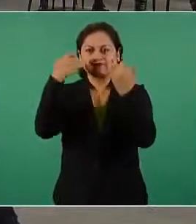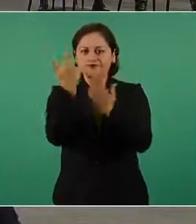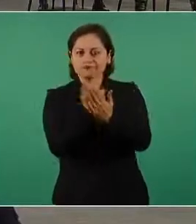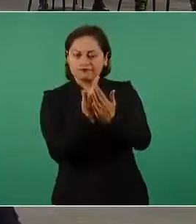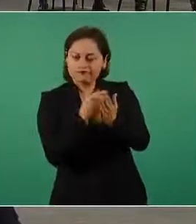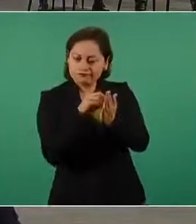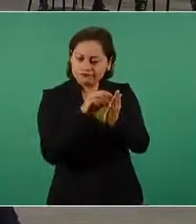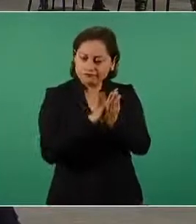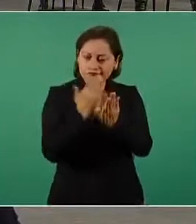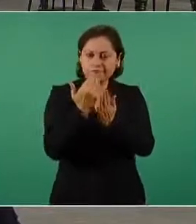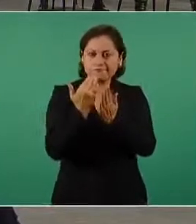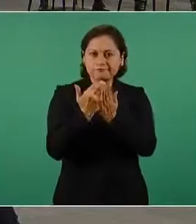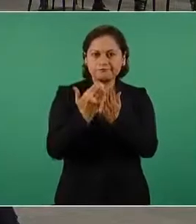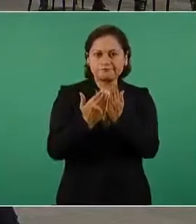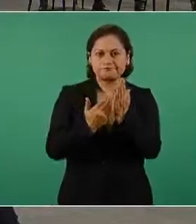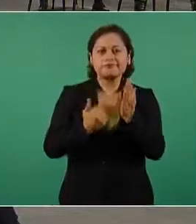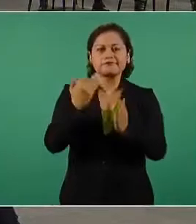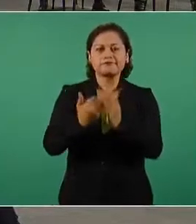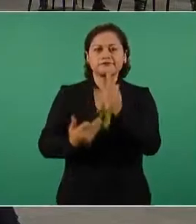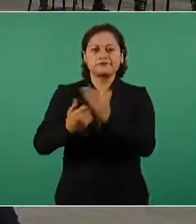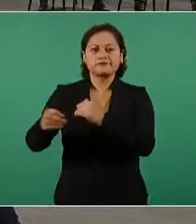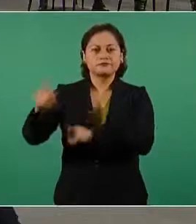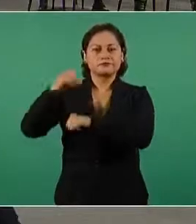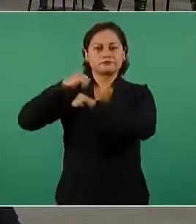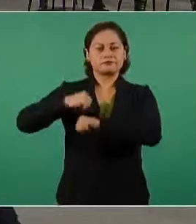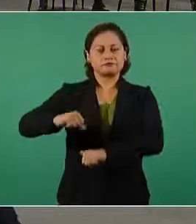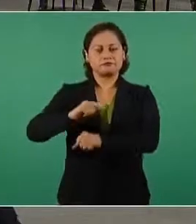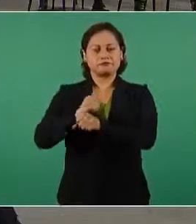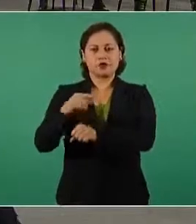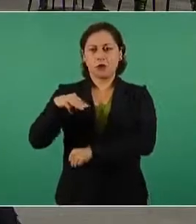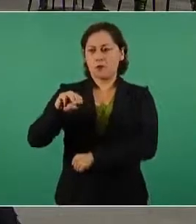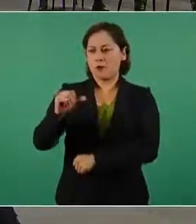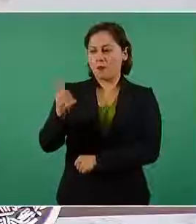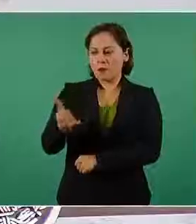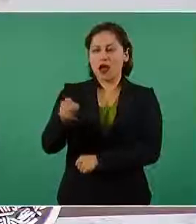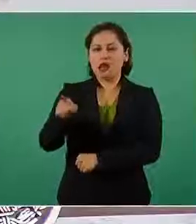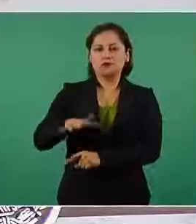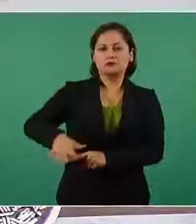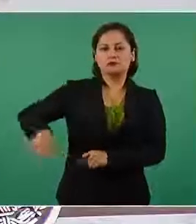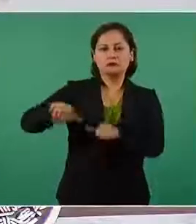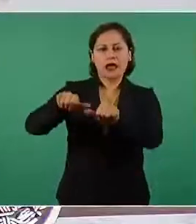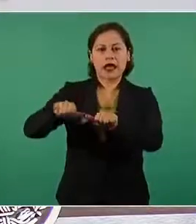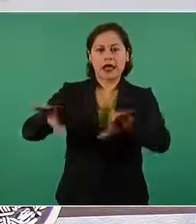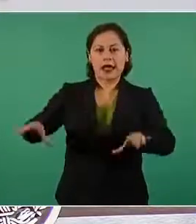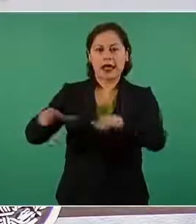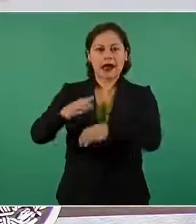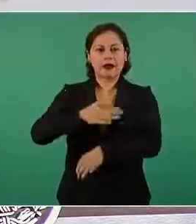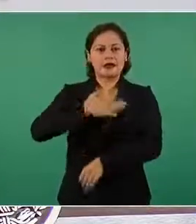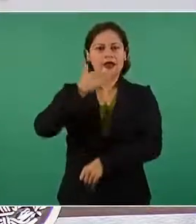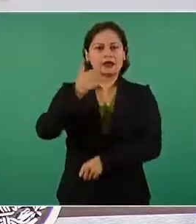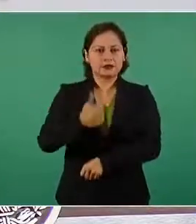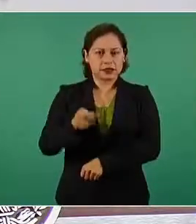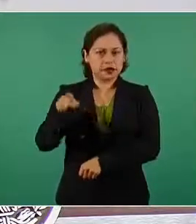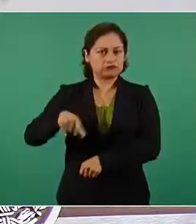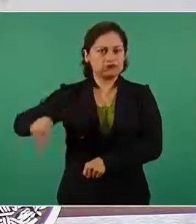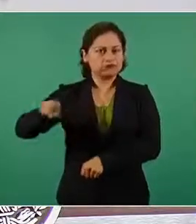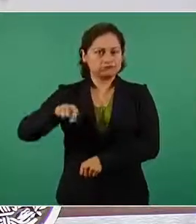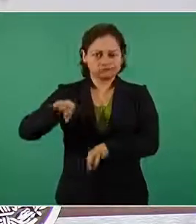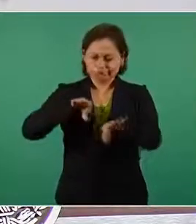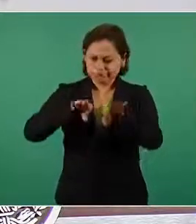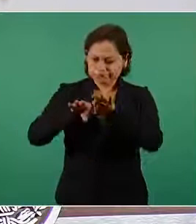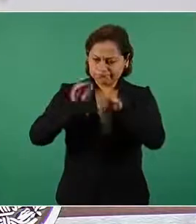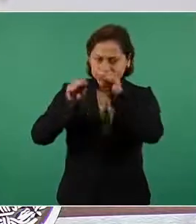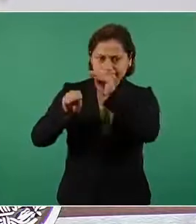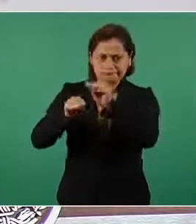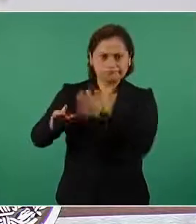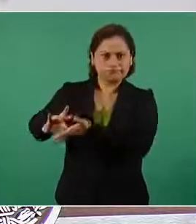encabezado por el licenciado May, por toda el área de bienestar respaldados siempre por los estados y